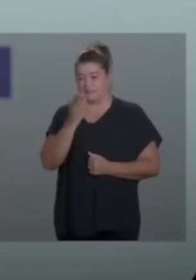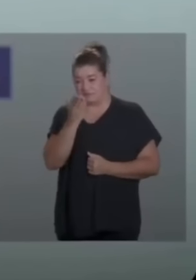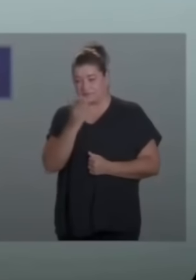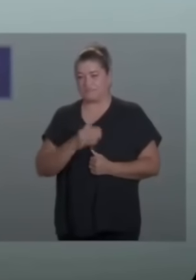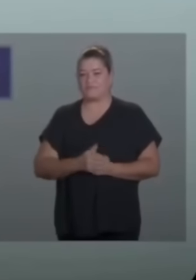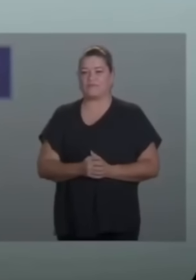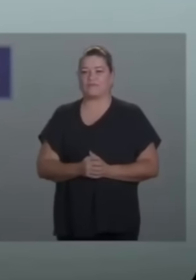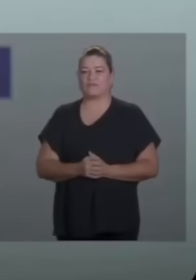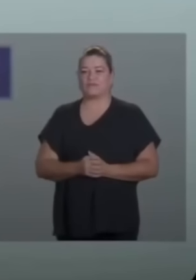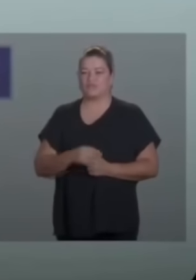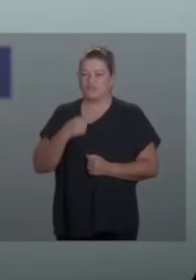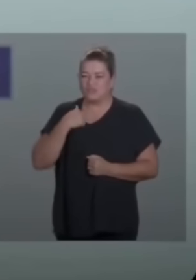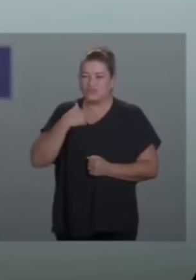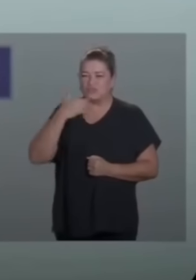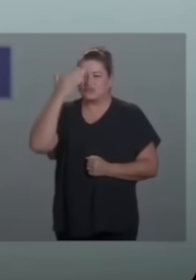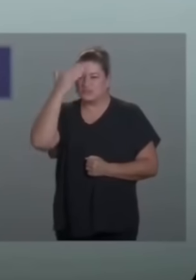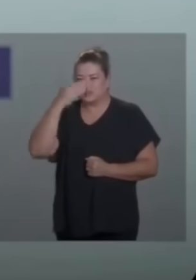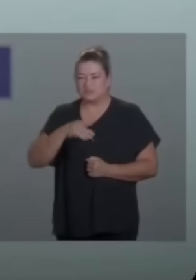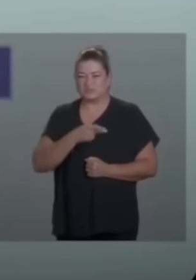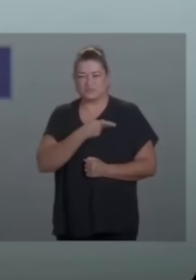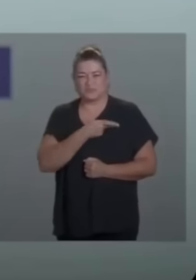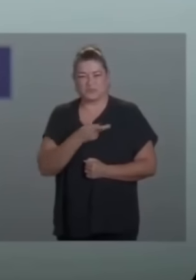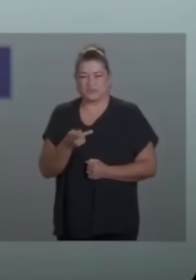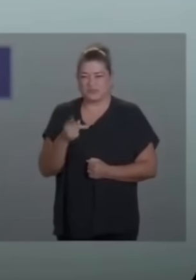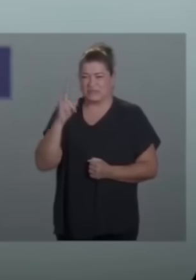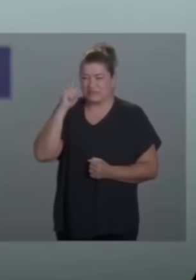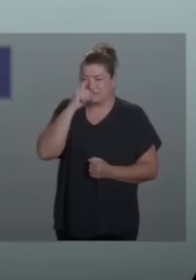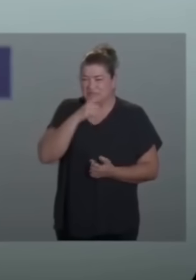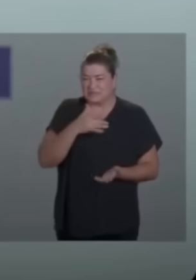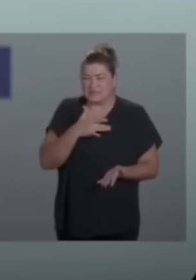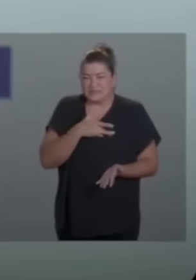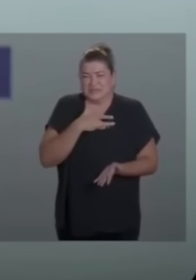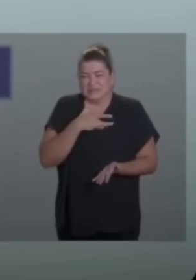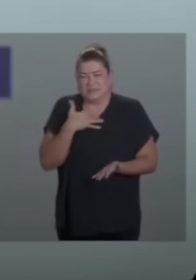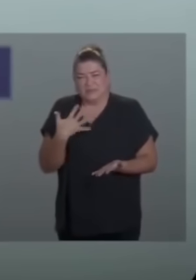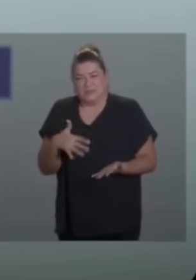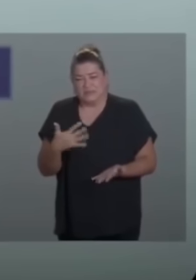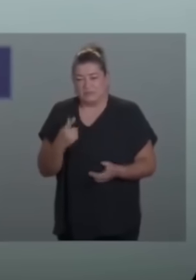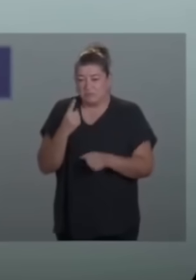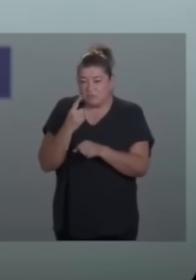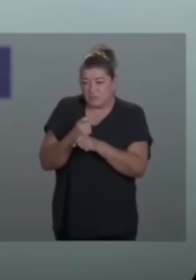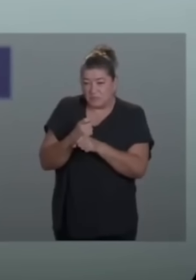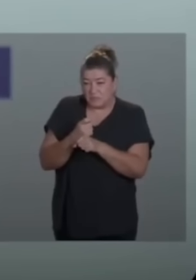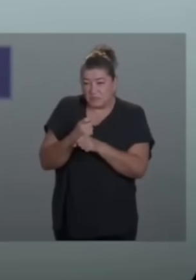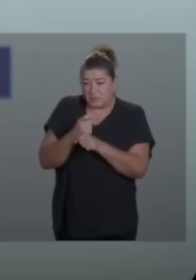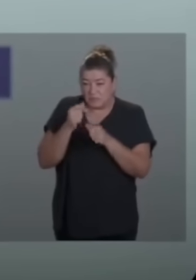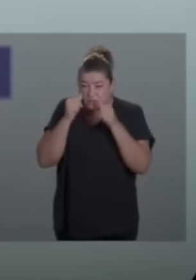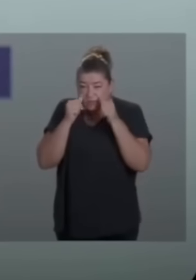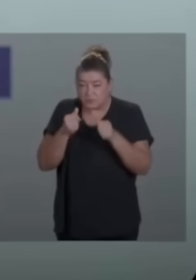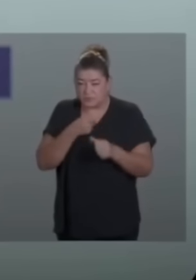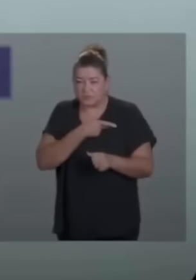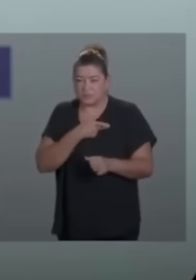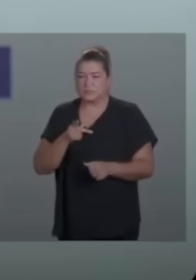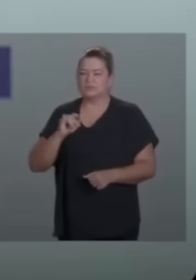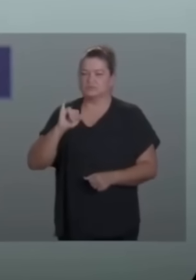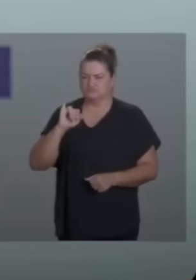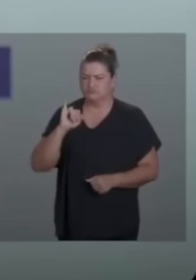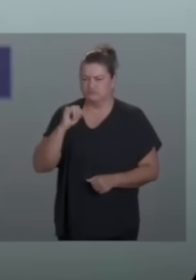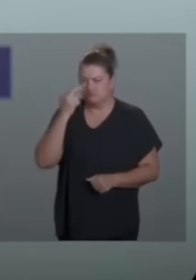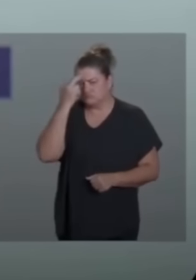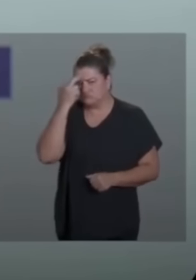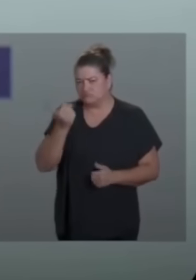pobreza por eso estoy de acuerdo con la frase primero los pobres Sí primero los pobres para salir de la